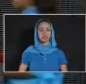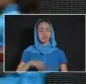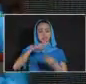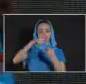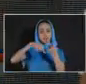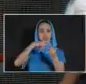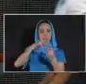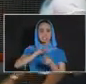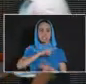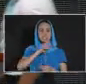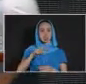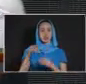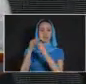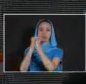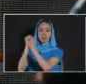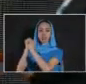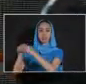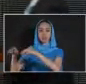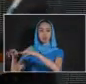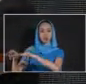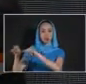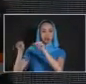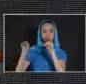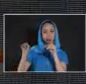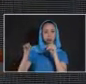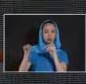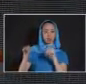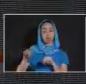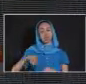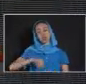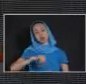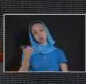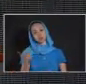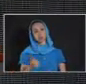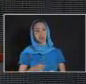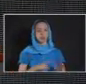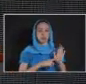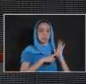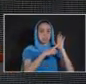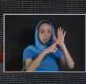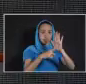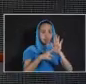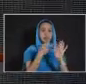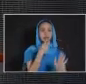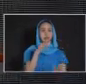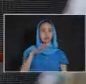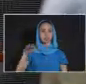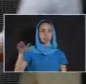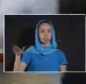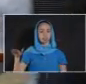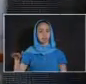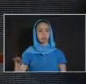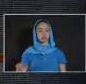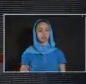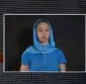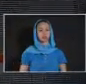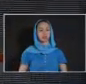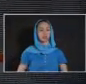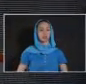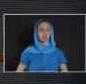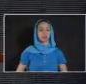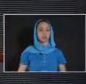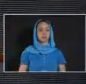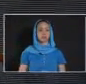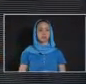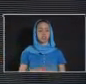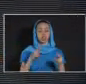al frente. Van a presentar a los niños Zoe, Sofía, Fajardo, Ajú y Enrique Alejandro Pérez